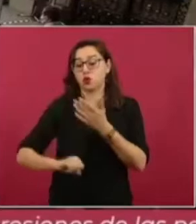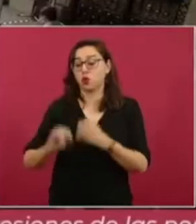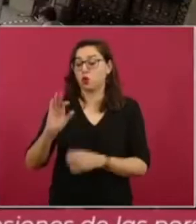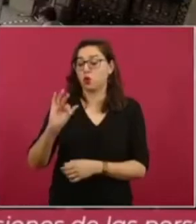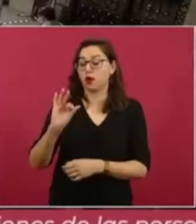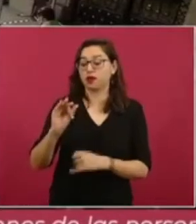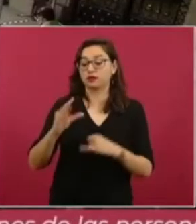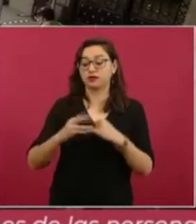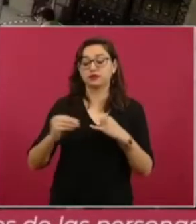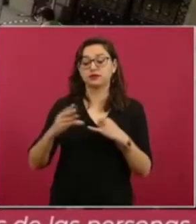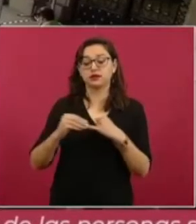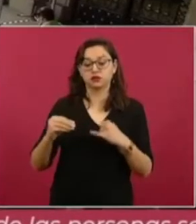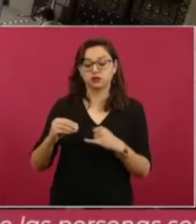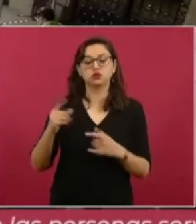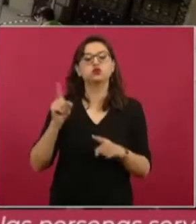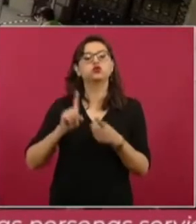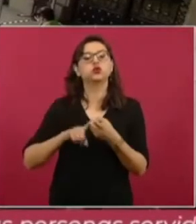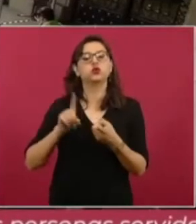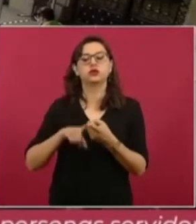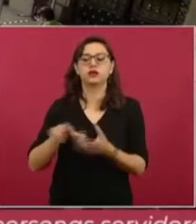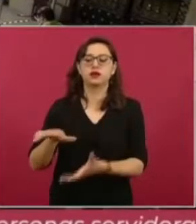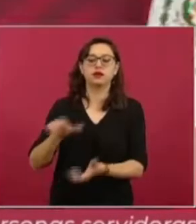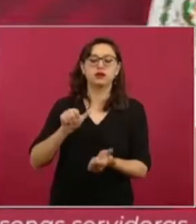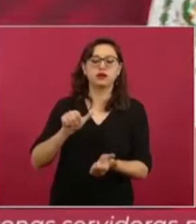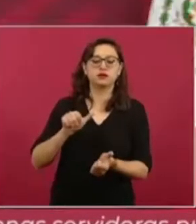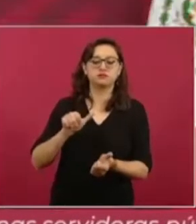provenían del petróleo,